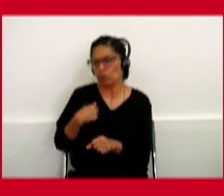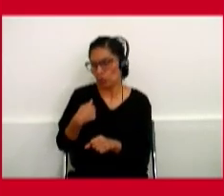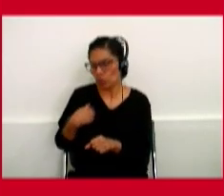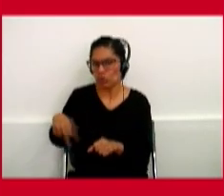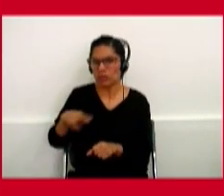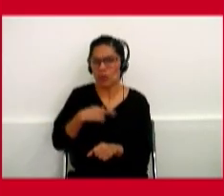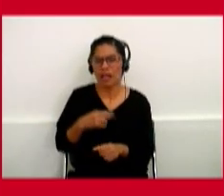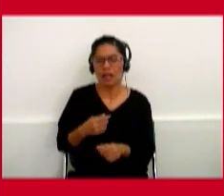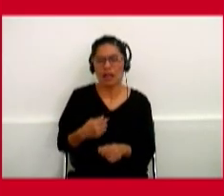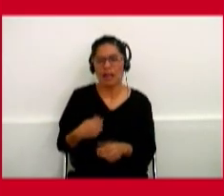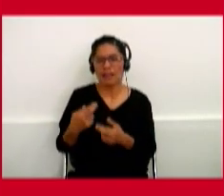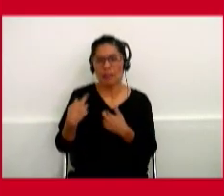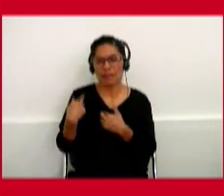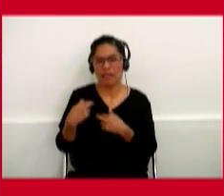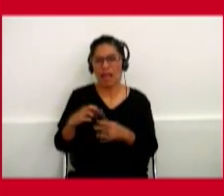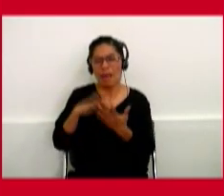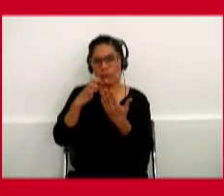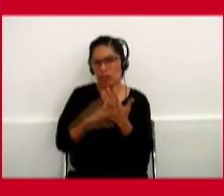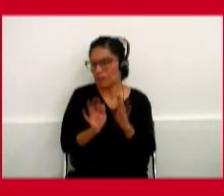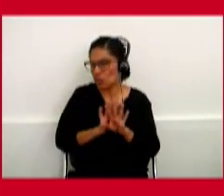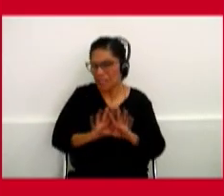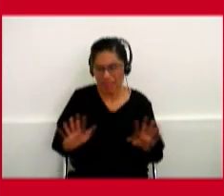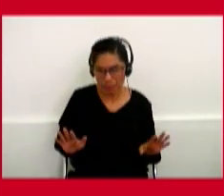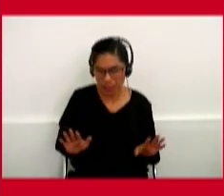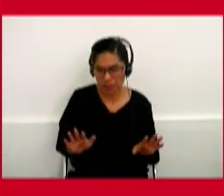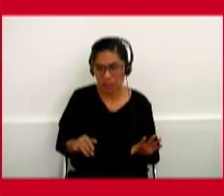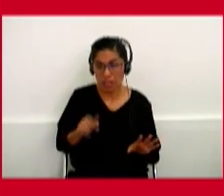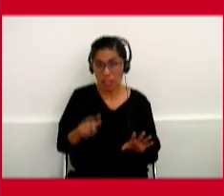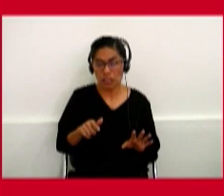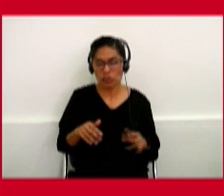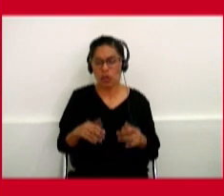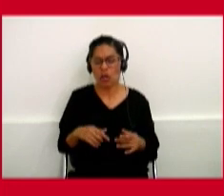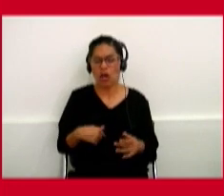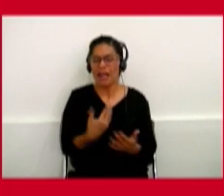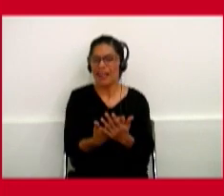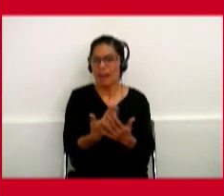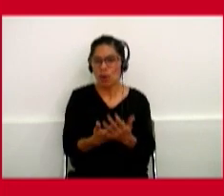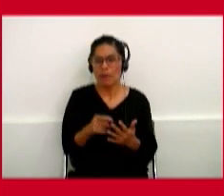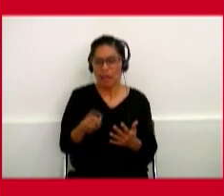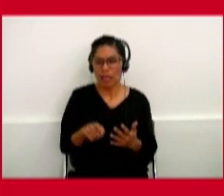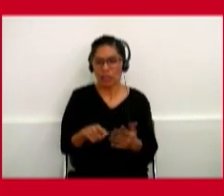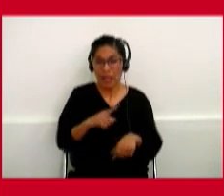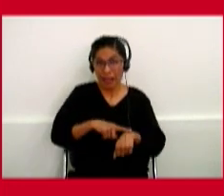disparo. Con eso se demuestra que el proyecto es sustentable en el tiempo.